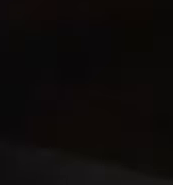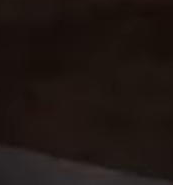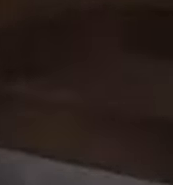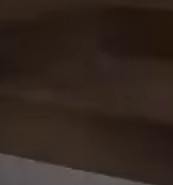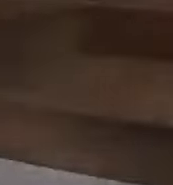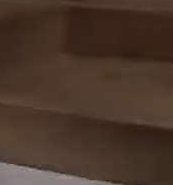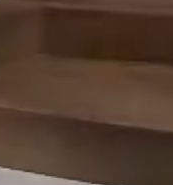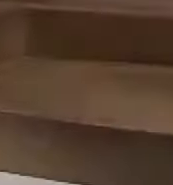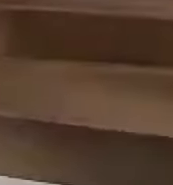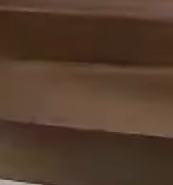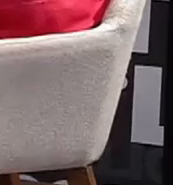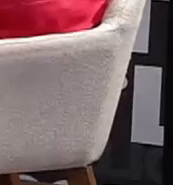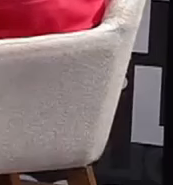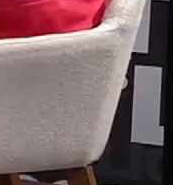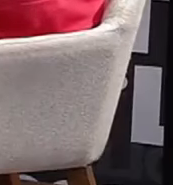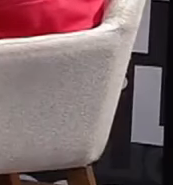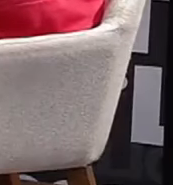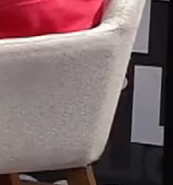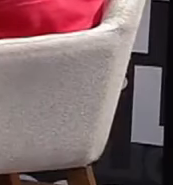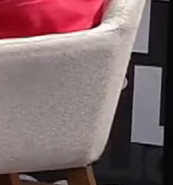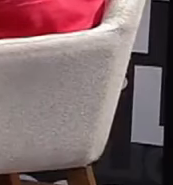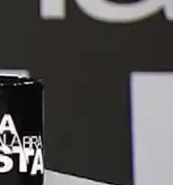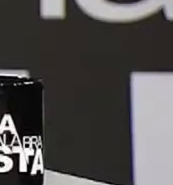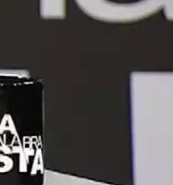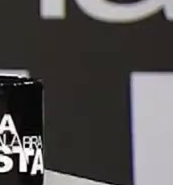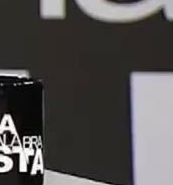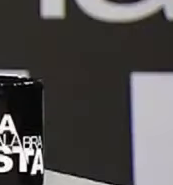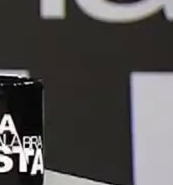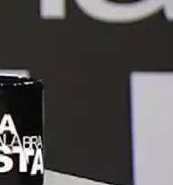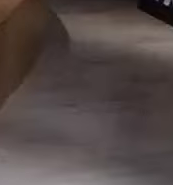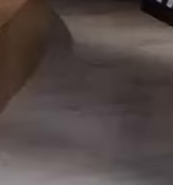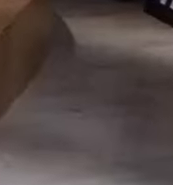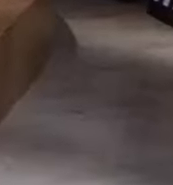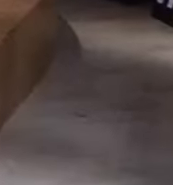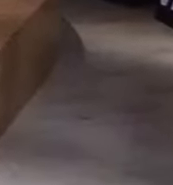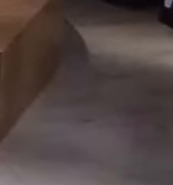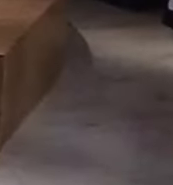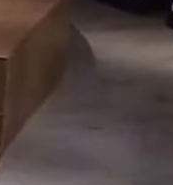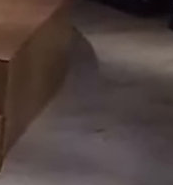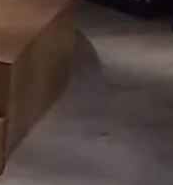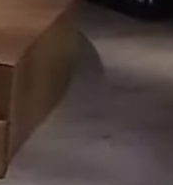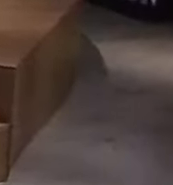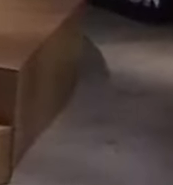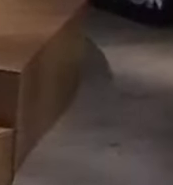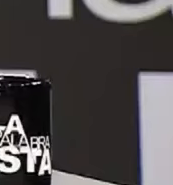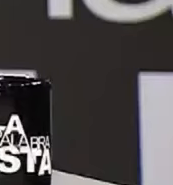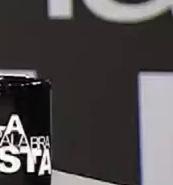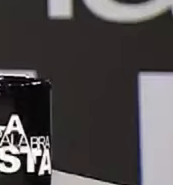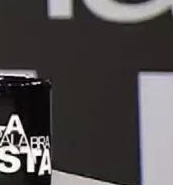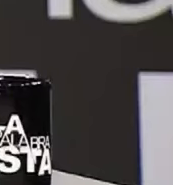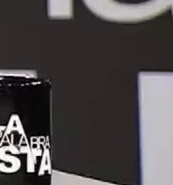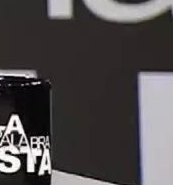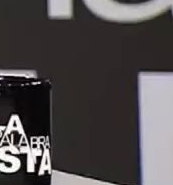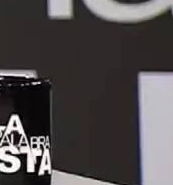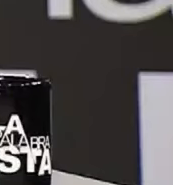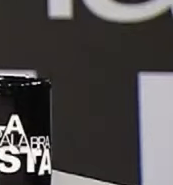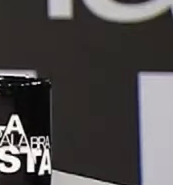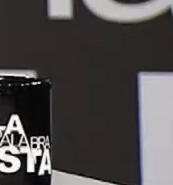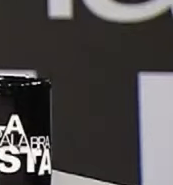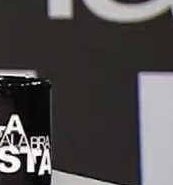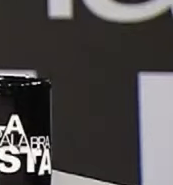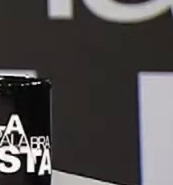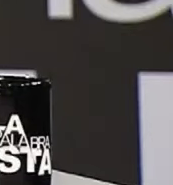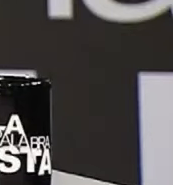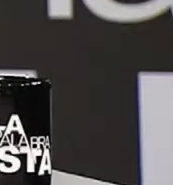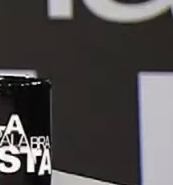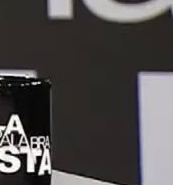¿El asilo es un derecho humano? ¿En qué casos un Estado está obligado a brindarlo? Y ahí el discurso de Tomás